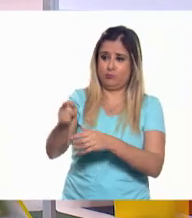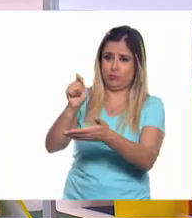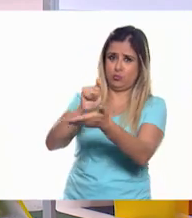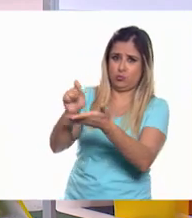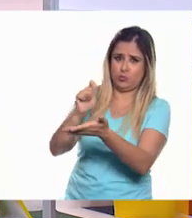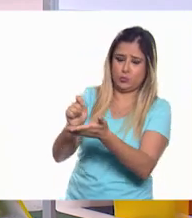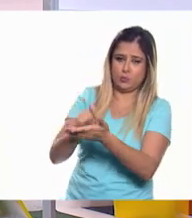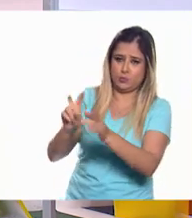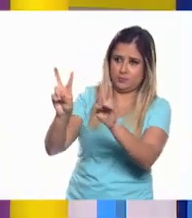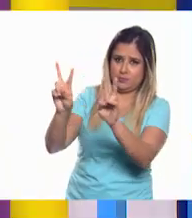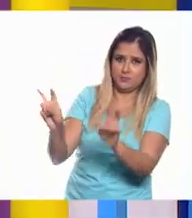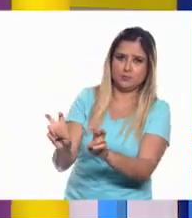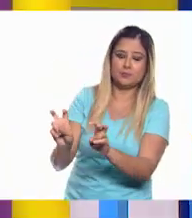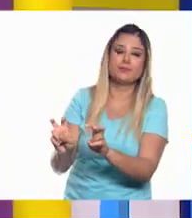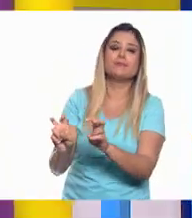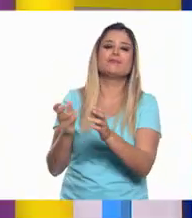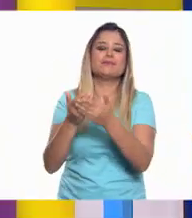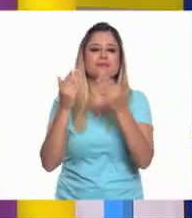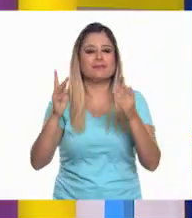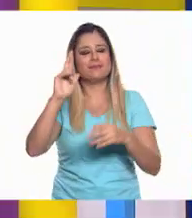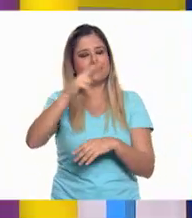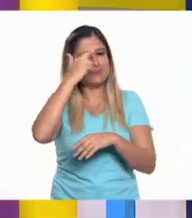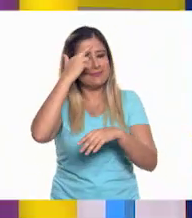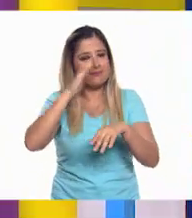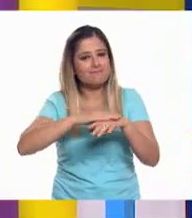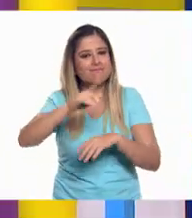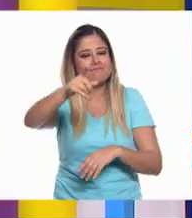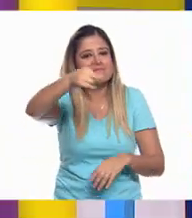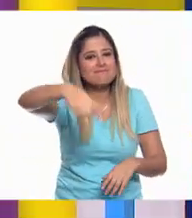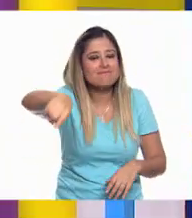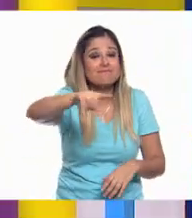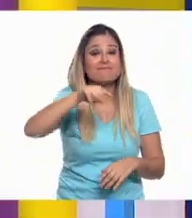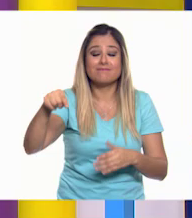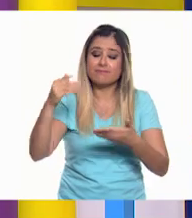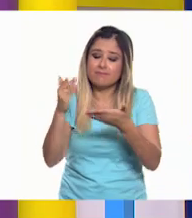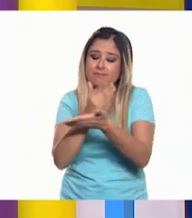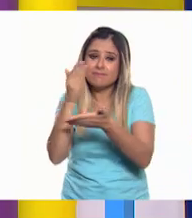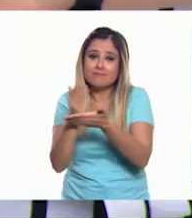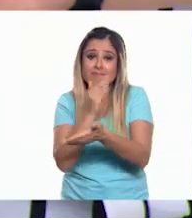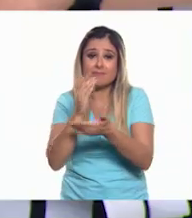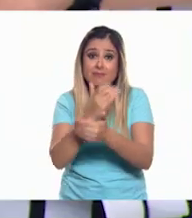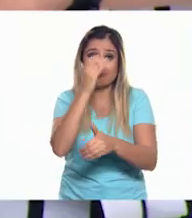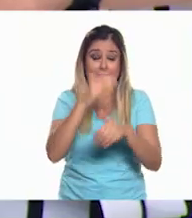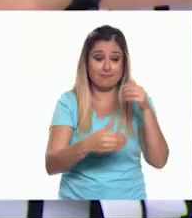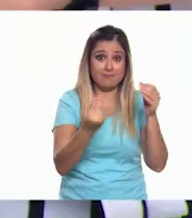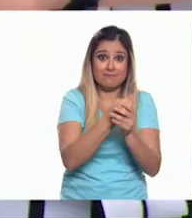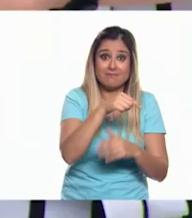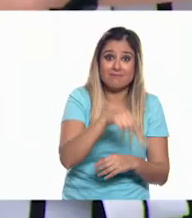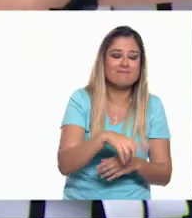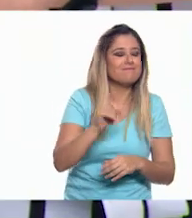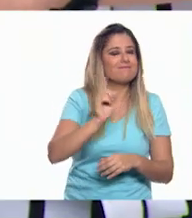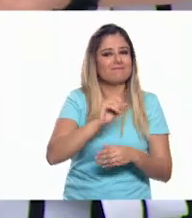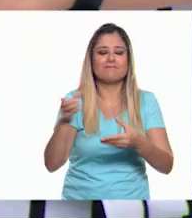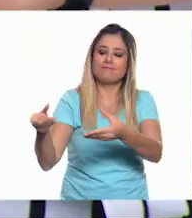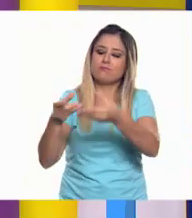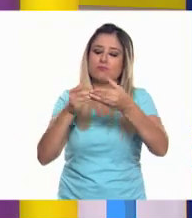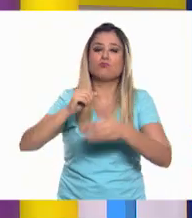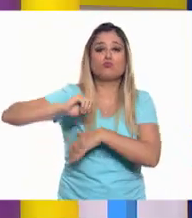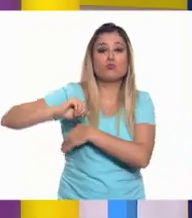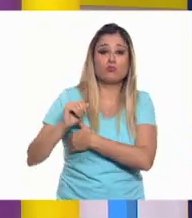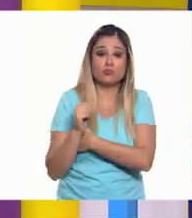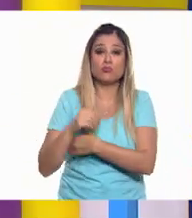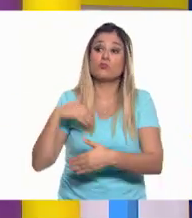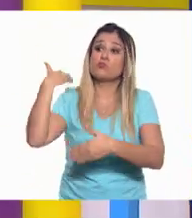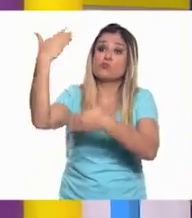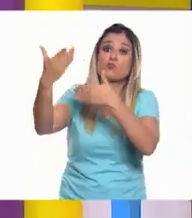anotando su título, les voy a recordar que este álbum no termina en esta clase. Vamos a conservarlo porque en las